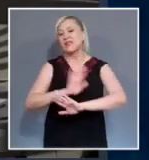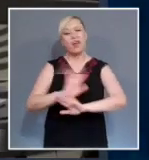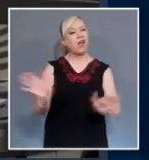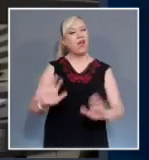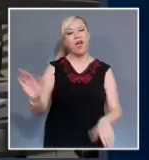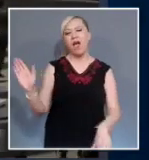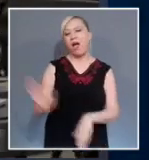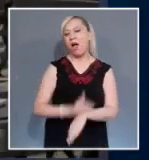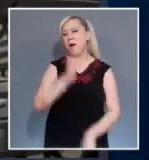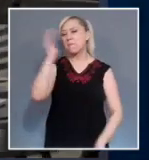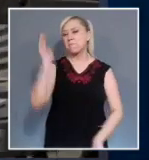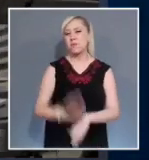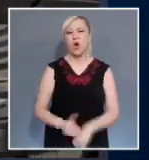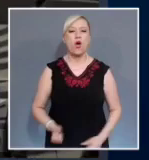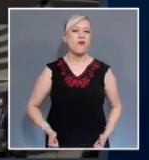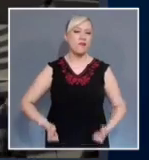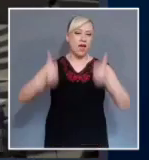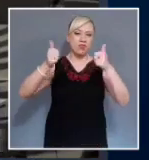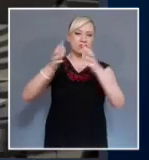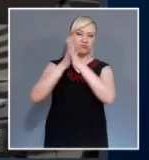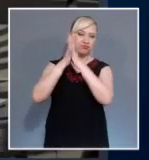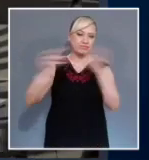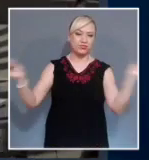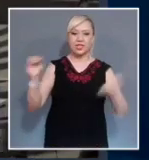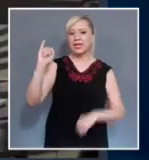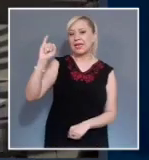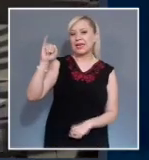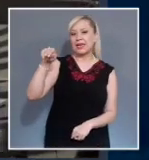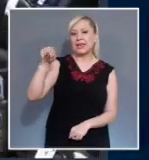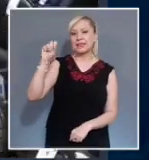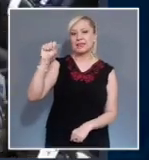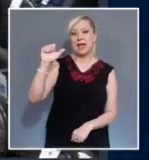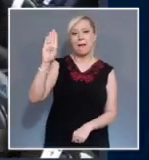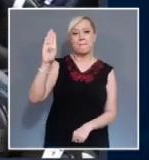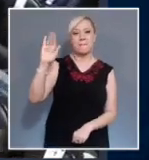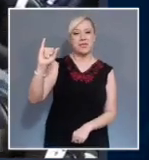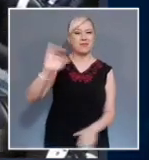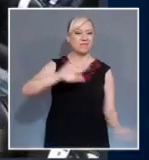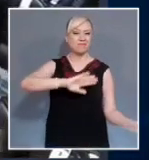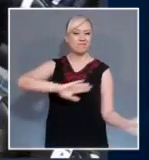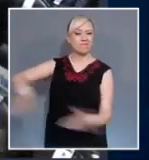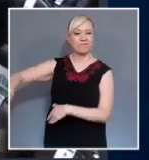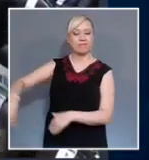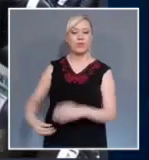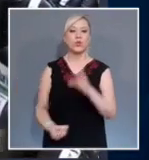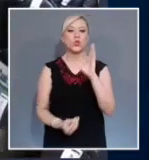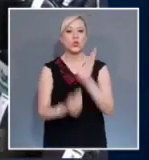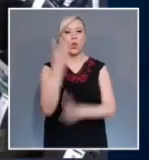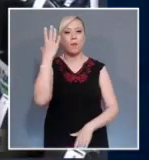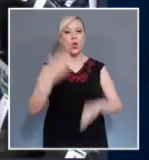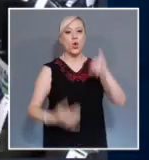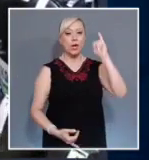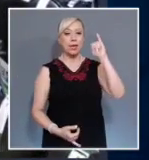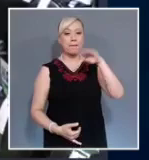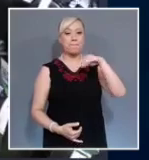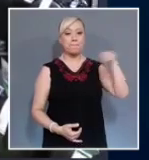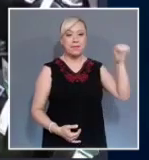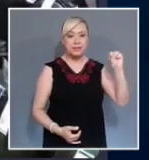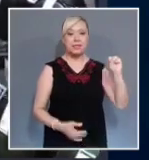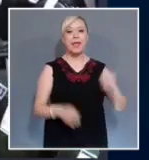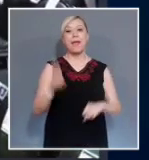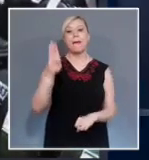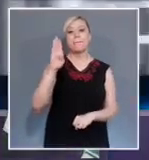en el Instituto Nacional de salud para el bienestar que será sustituido por el IMSS bienestar en la atención de la población sin acceso